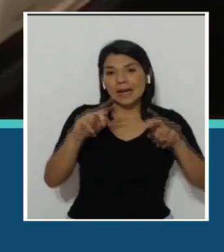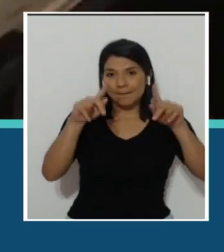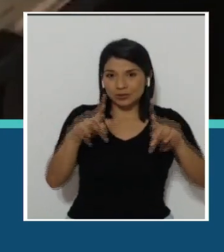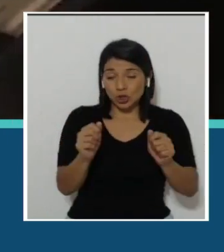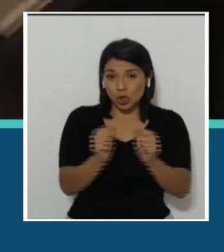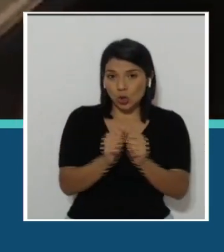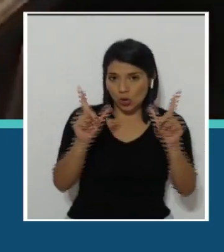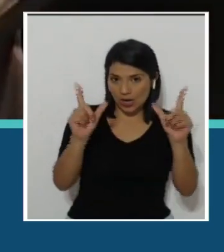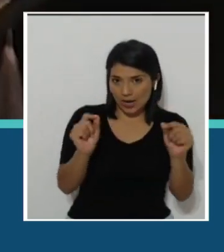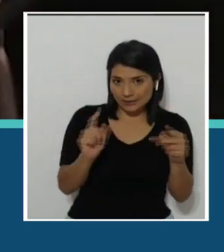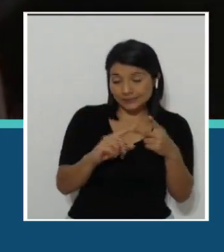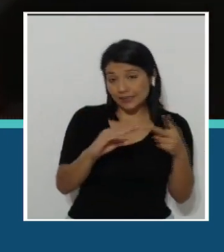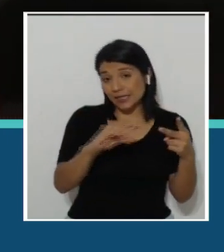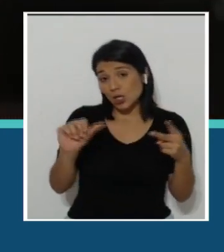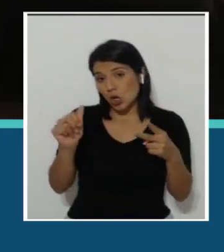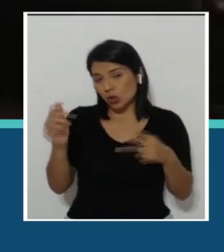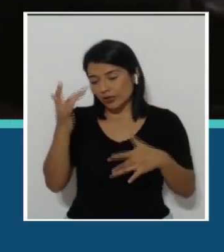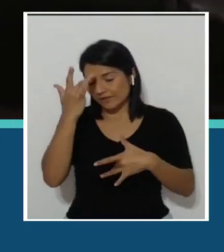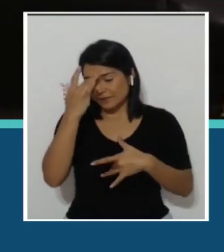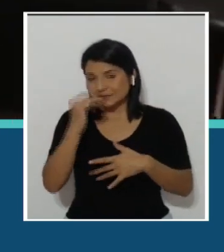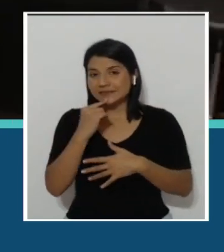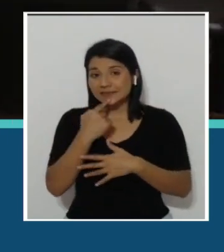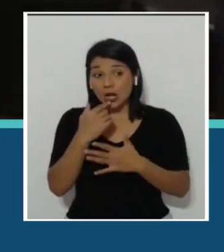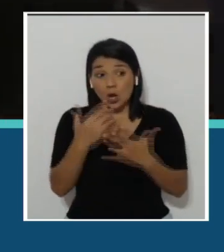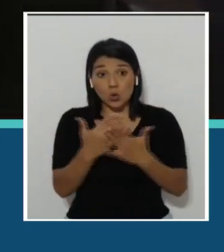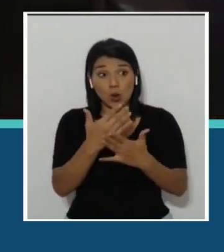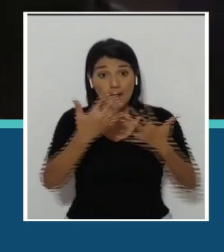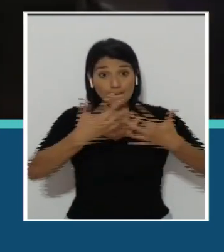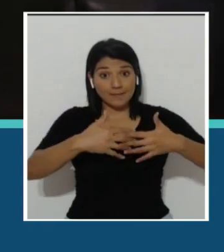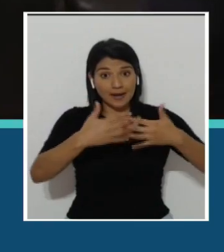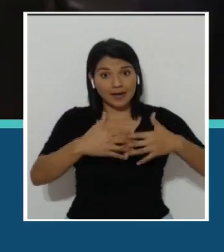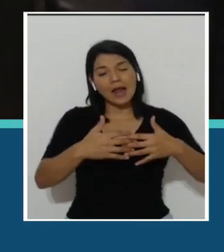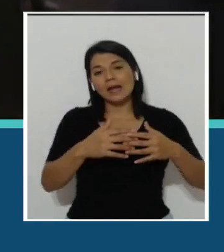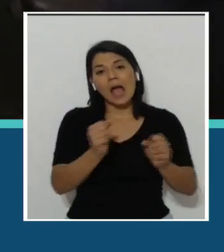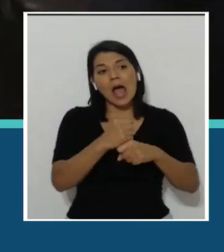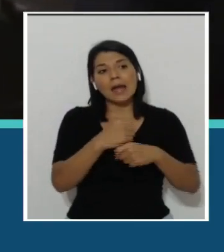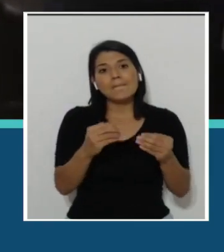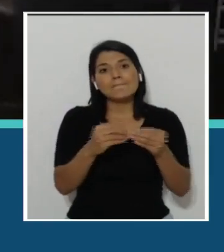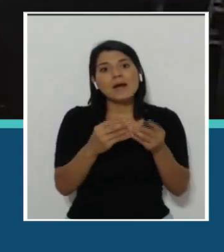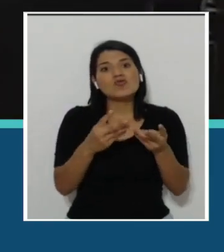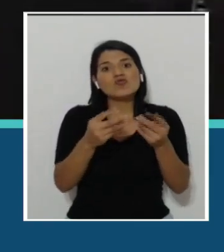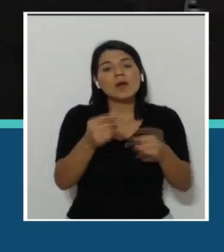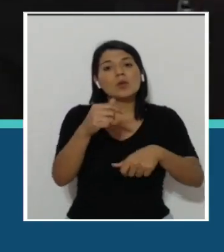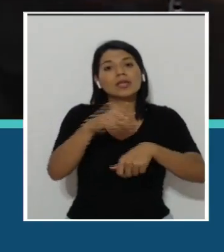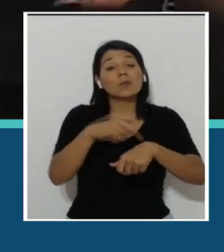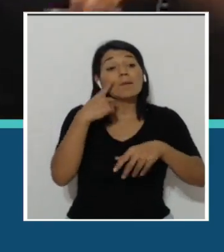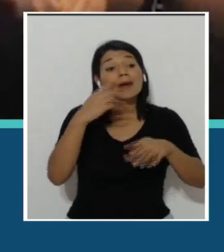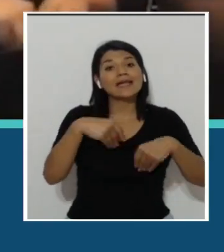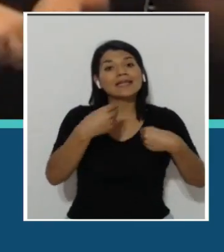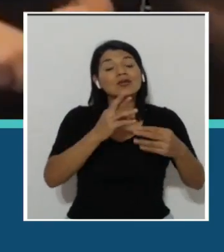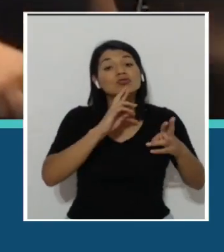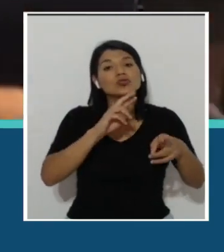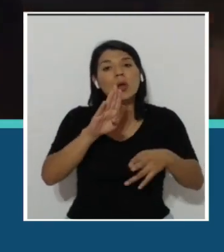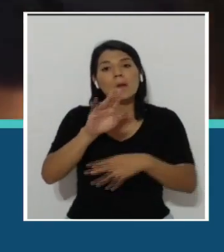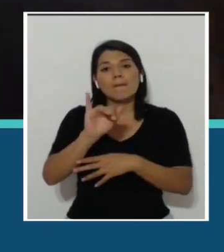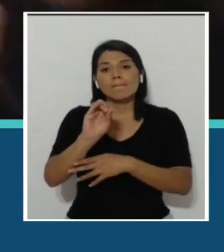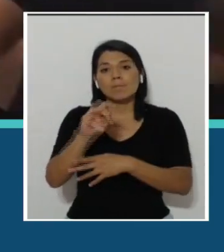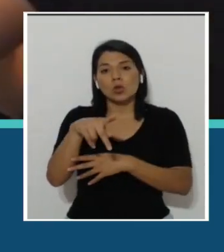nuevos equipos agilizarán y disminuirán los tiempos para la entrega de resultados de biopsias y citologías. Este avance permite